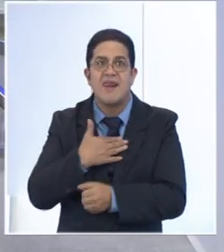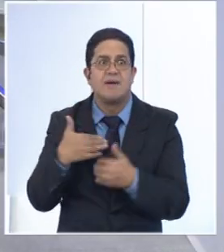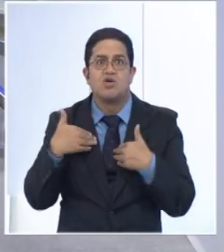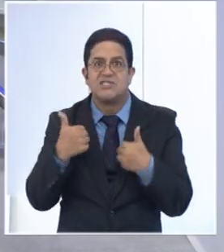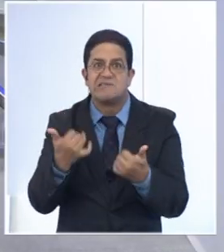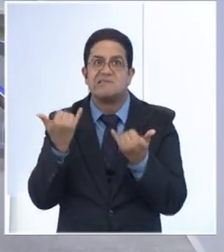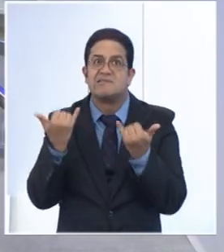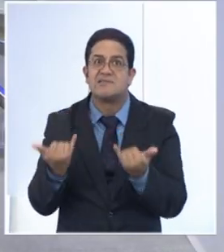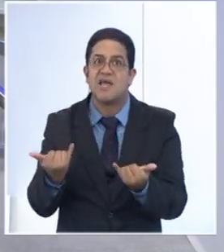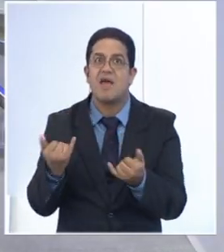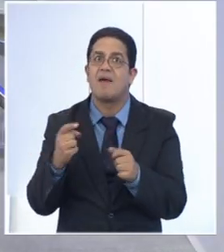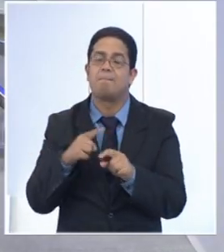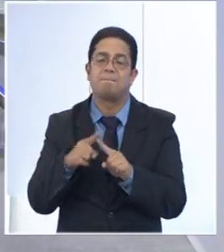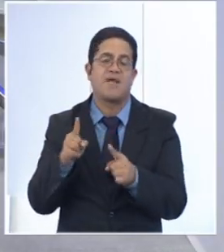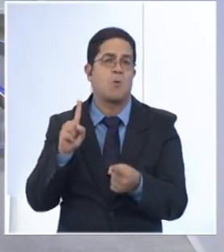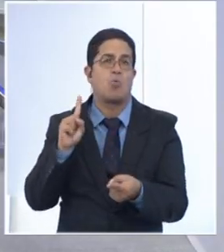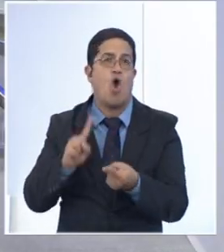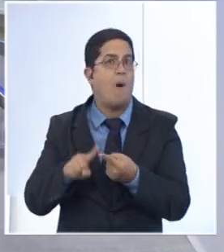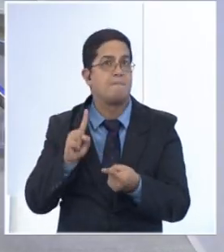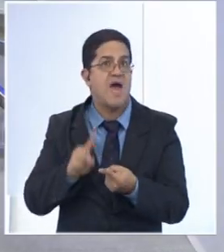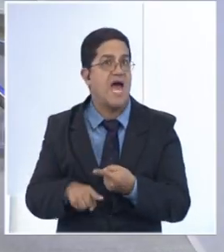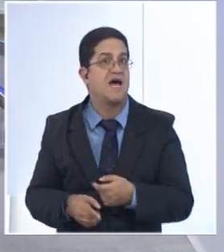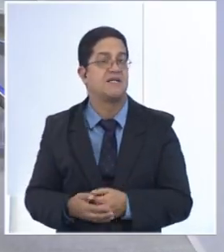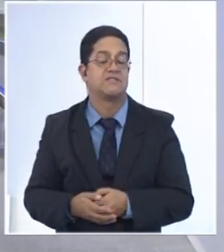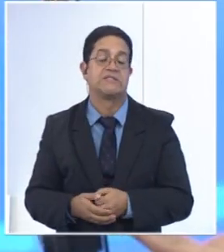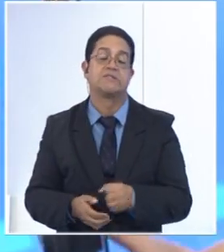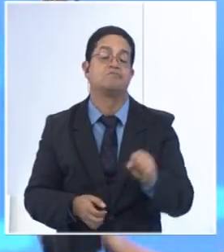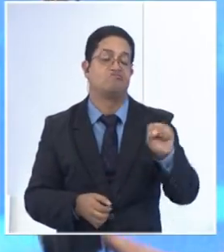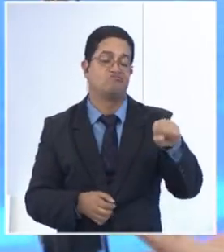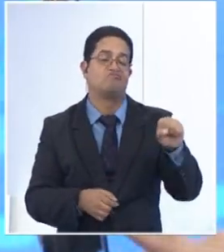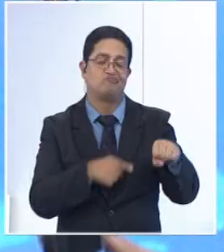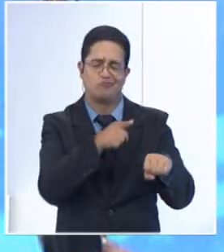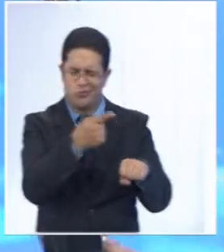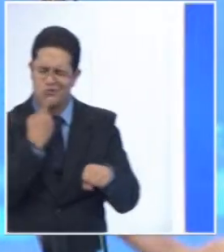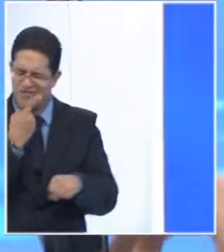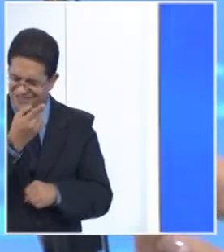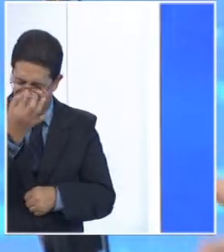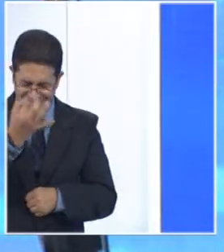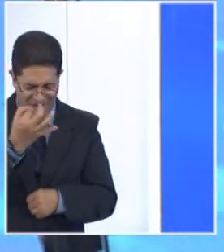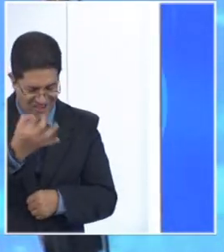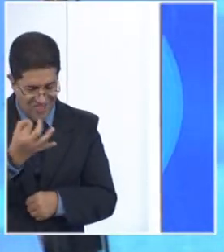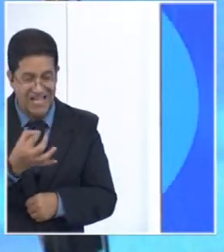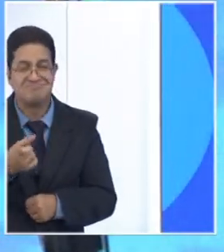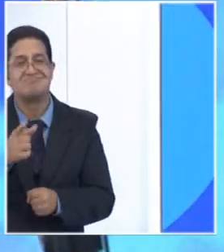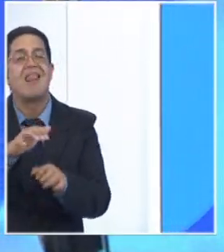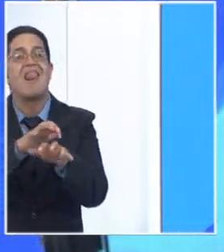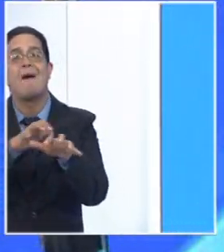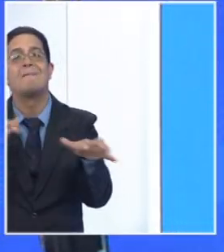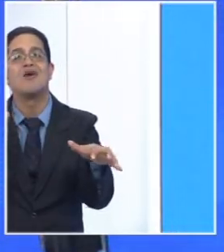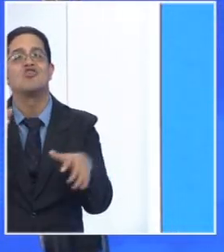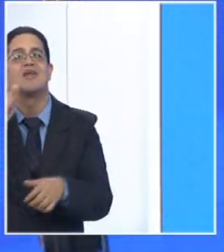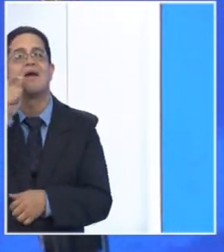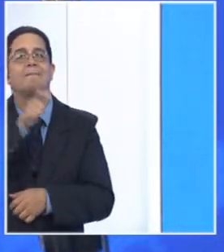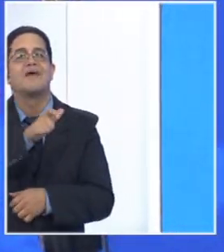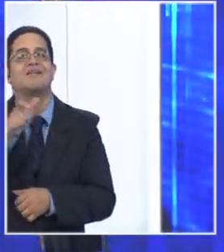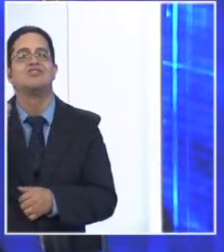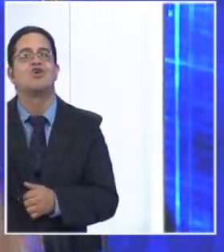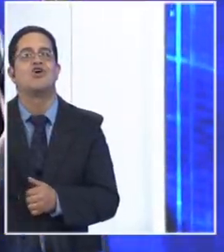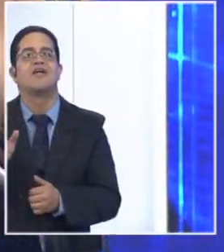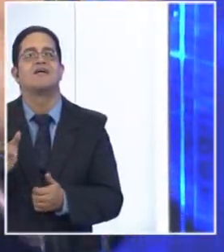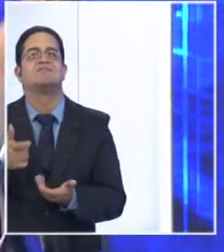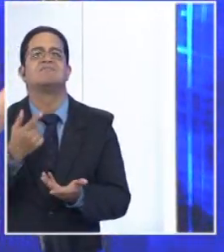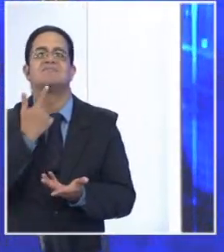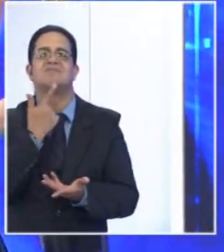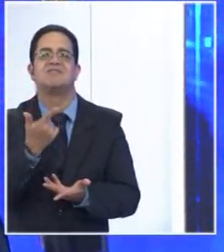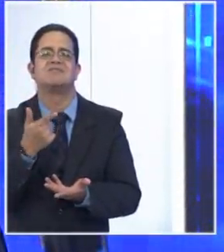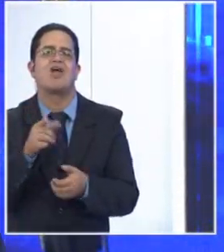ajustan tanto a la realidad. Absolutamente. Sí, nosotros, eso que tú dices es absolutamente cierto. Pasa con muchísima frecuencia que el paciente ya llega muchas veces, doctor, quiero